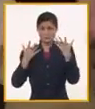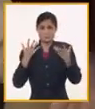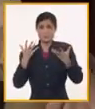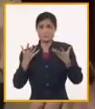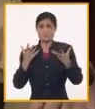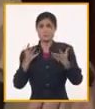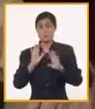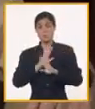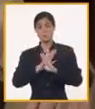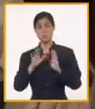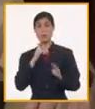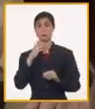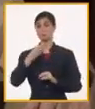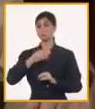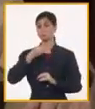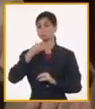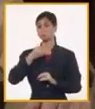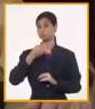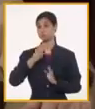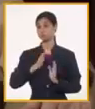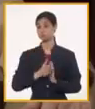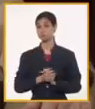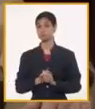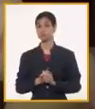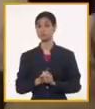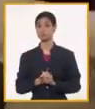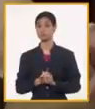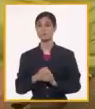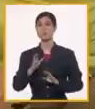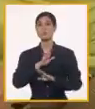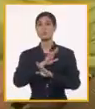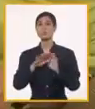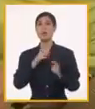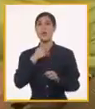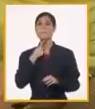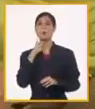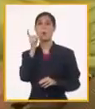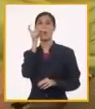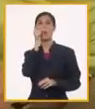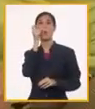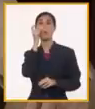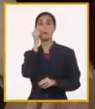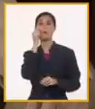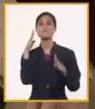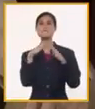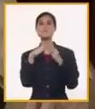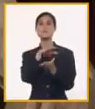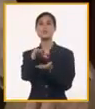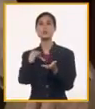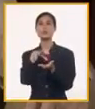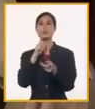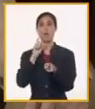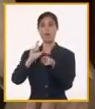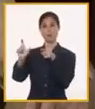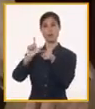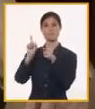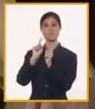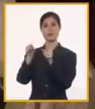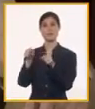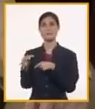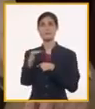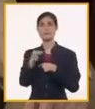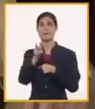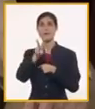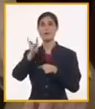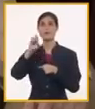hacer cuento. Cuando él vivía, era de vuelta y vivía en el campo. El padre de él tenía un